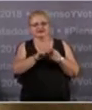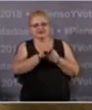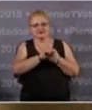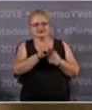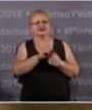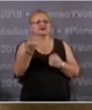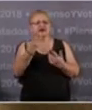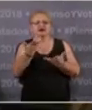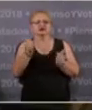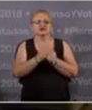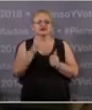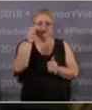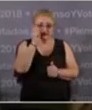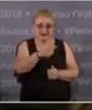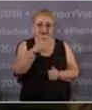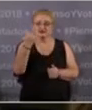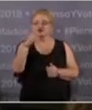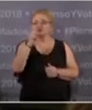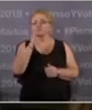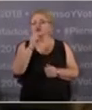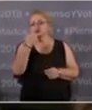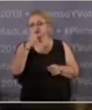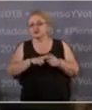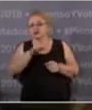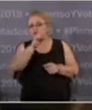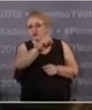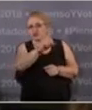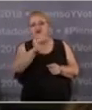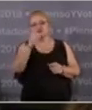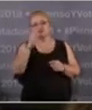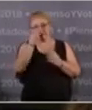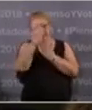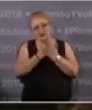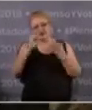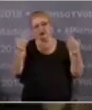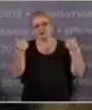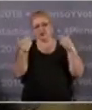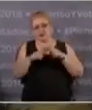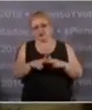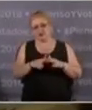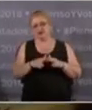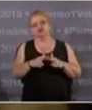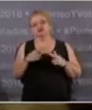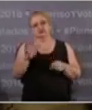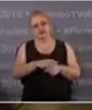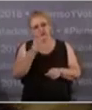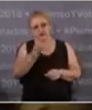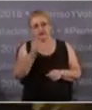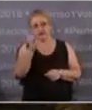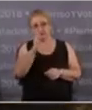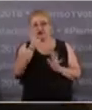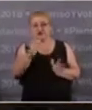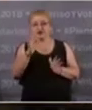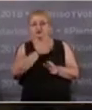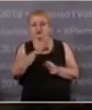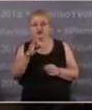puedes responsabilizar a uno solo de los actores sociales, y menos a las maestras y los maestros. Entonces, a partir de identificar